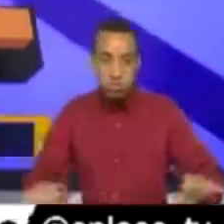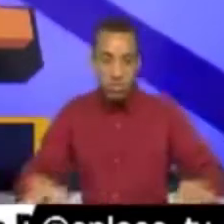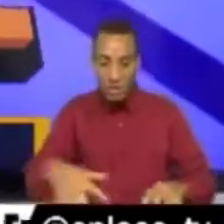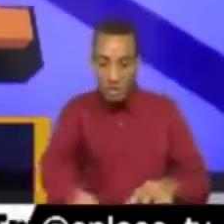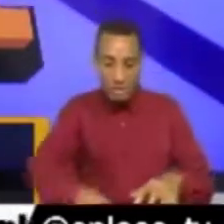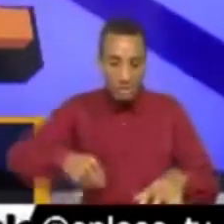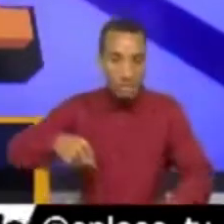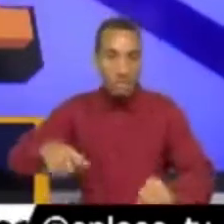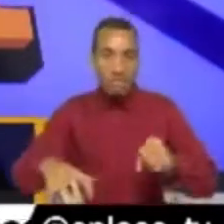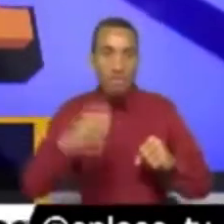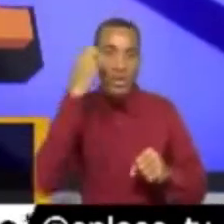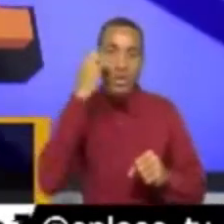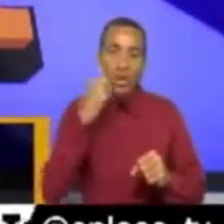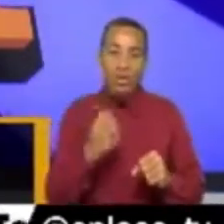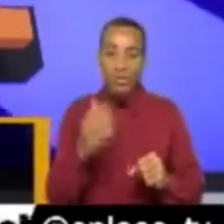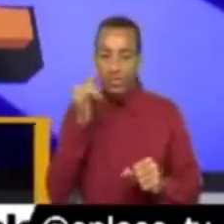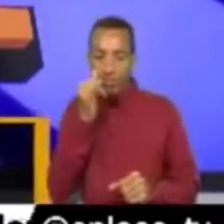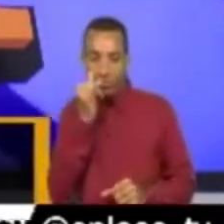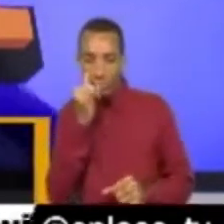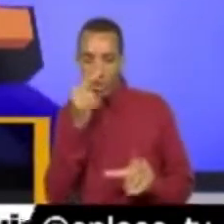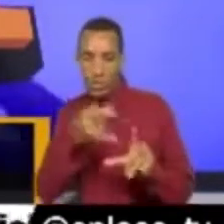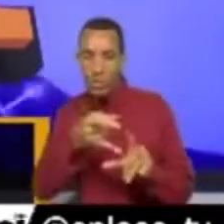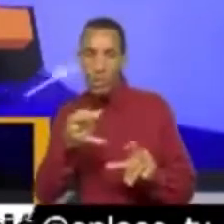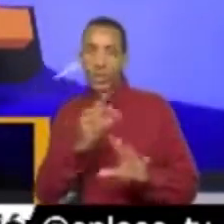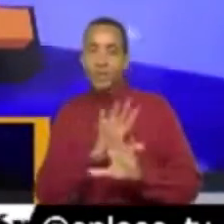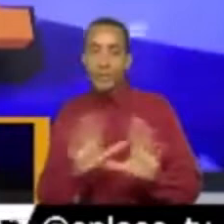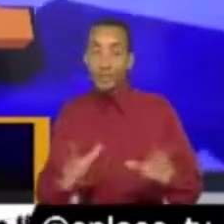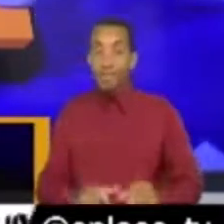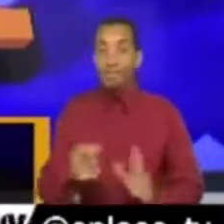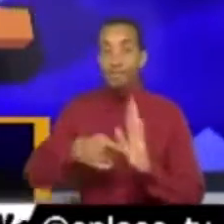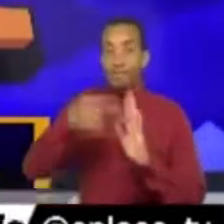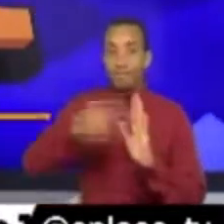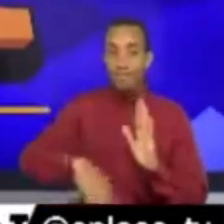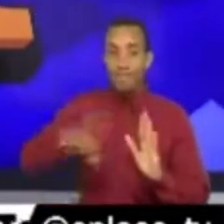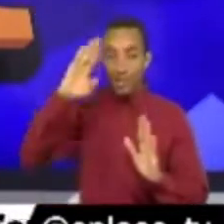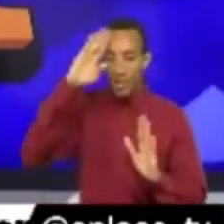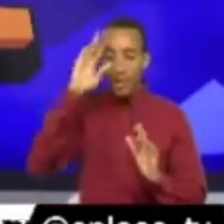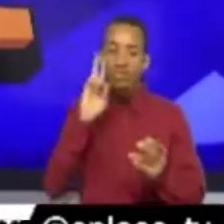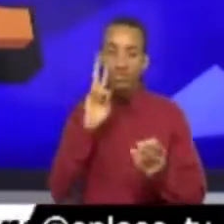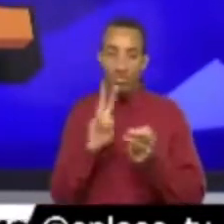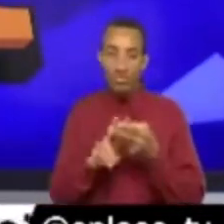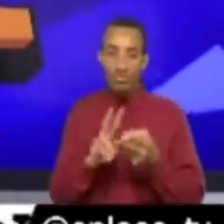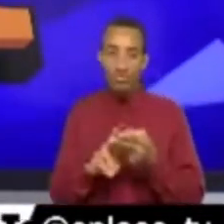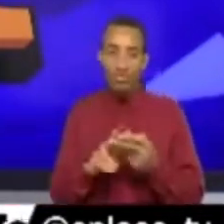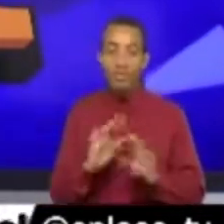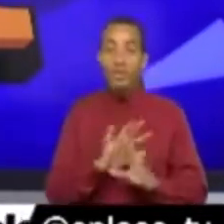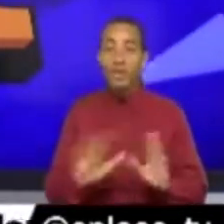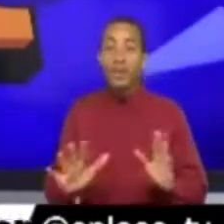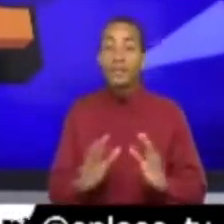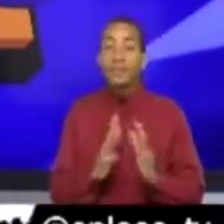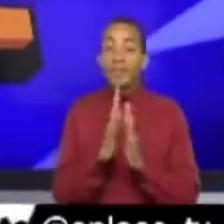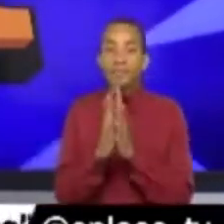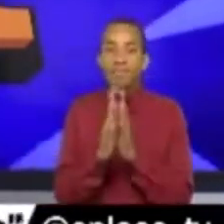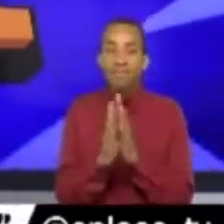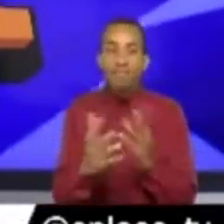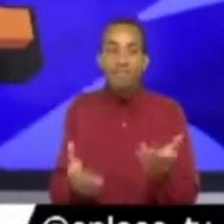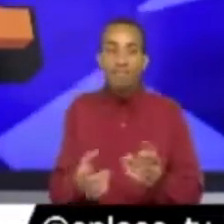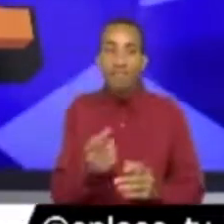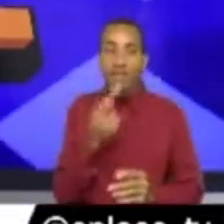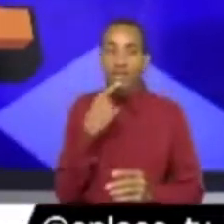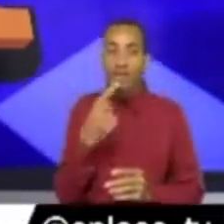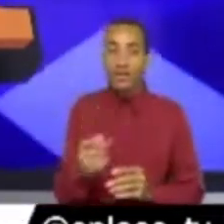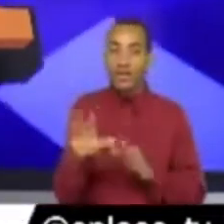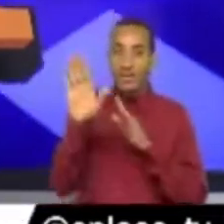video. Las autoridades de policía ya conocen de estas denuncias. También hablaremos de la presente emisión de lo dicho por el representante